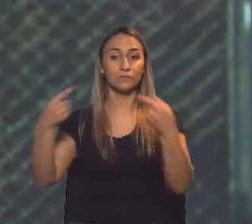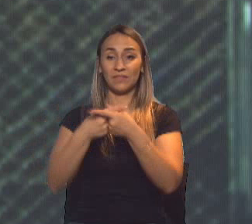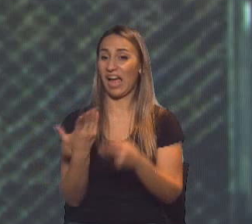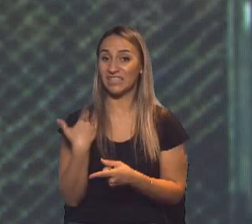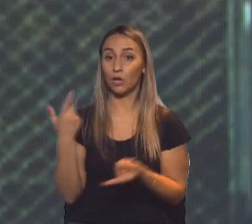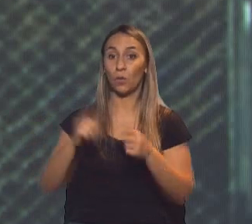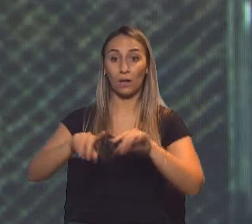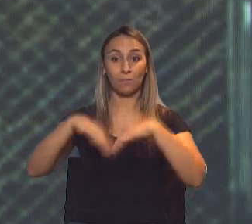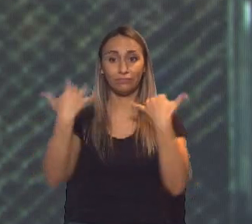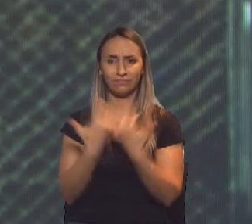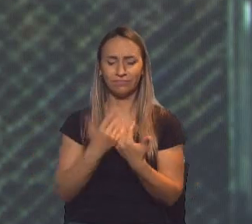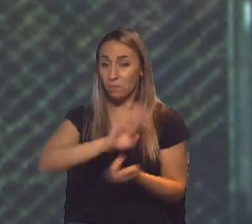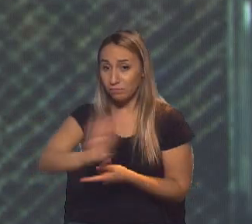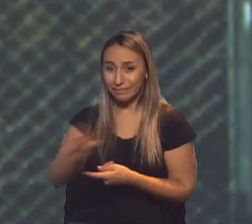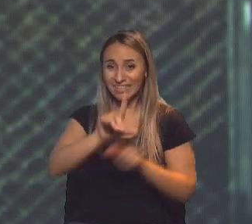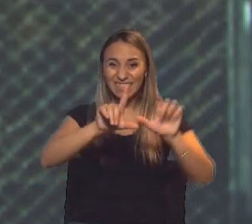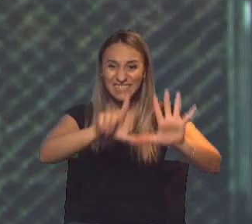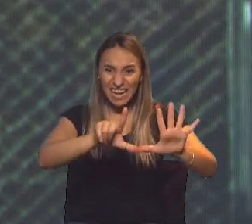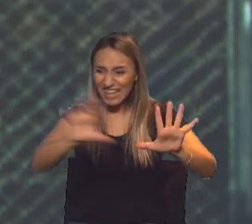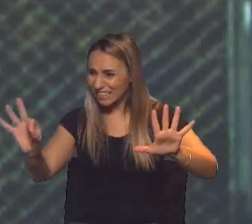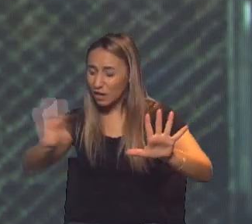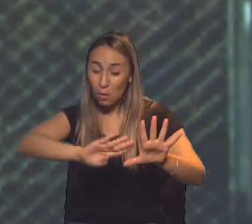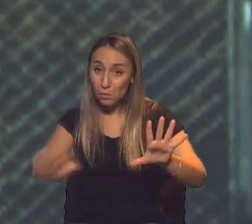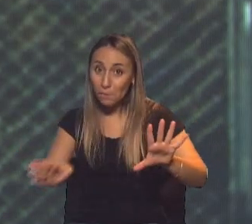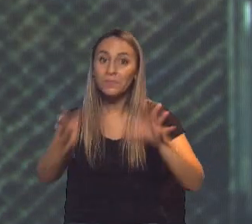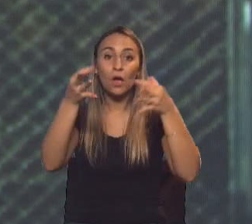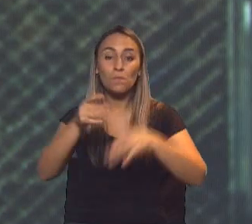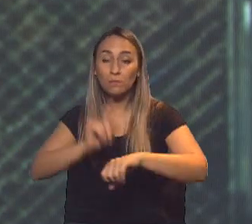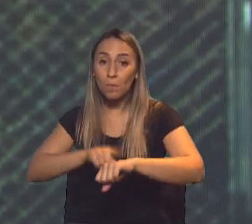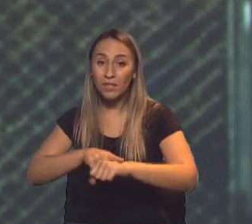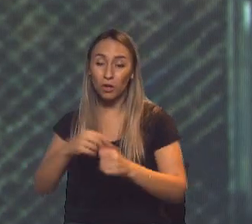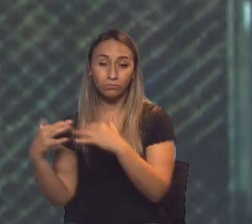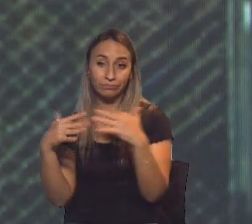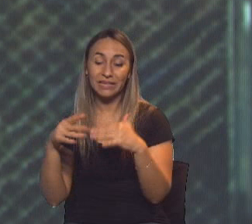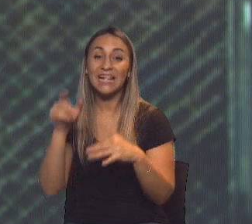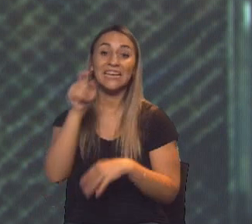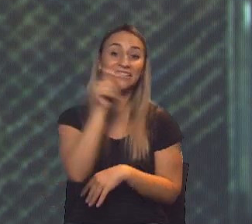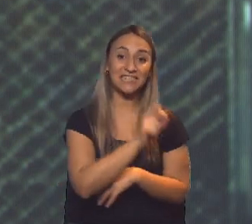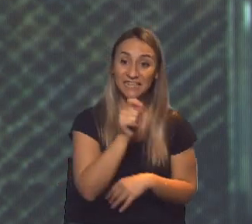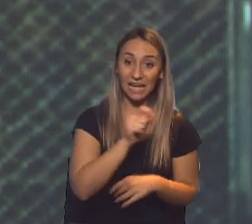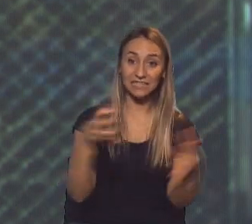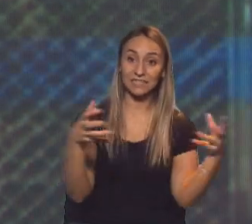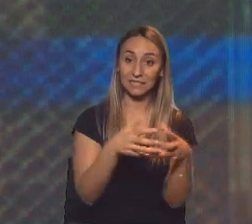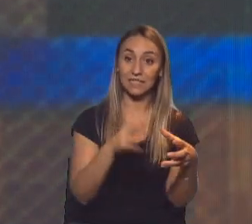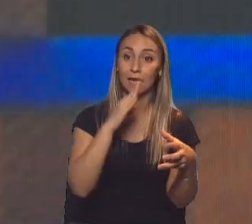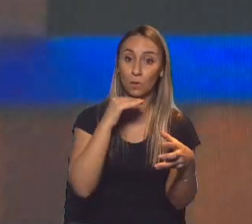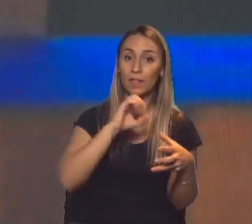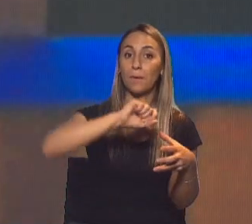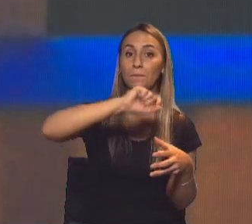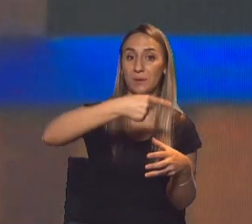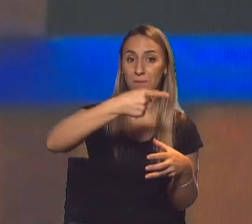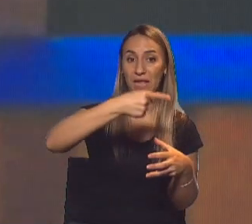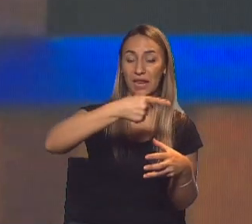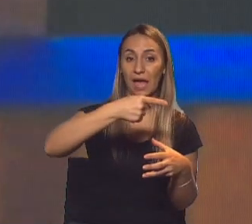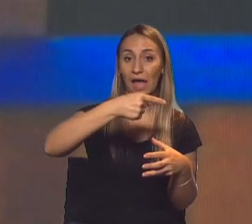ayer. Correcto. Y gana 7-0. Y en el momento que estaba jugando la reserva, las chicas, ¿sí? O sea, de la primera de Boca,